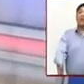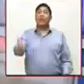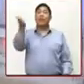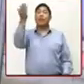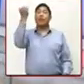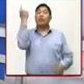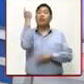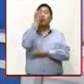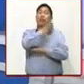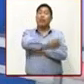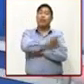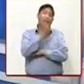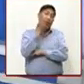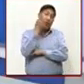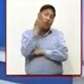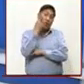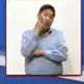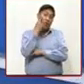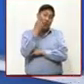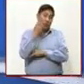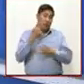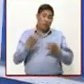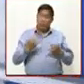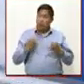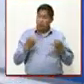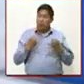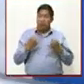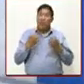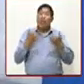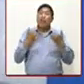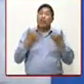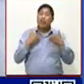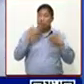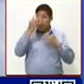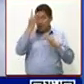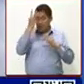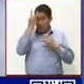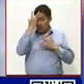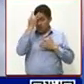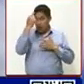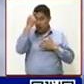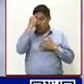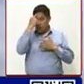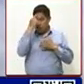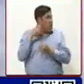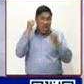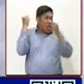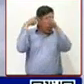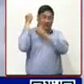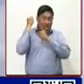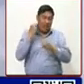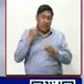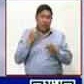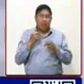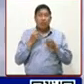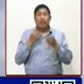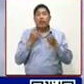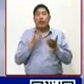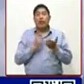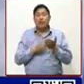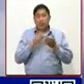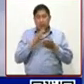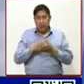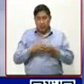Hace algunos días habíamos conocido el caso de un joven que tiene esquizofrenia. Usted acaba de verlo en las imágenes. Y lamentablemente en esta